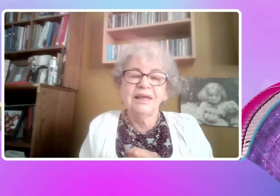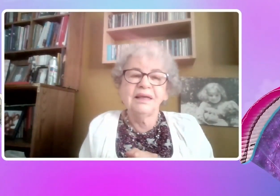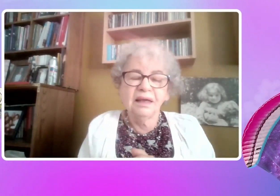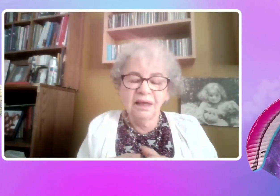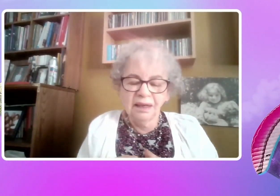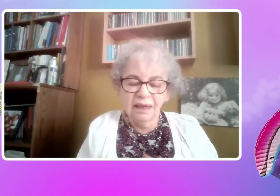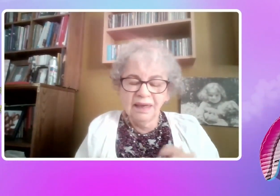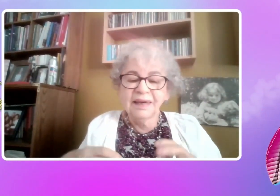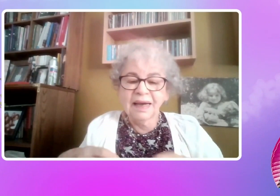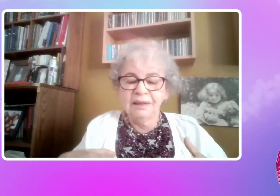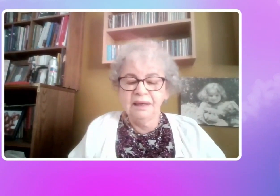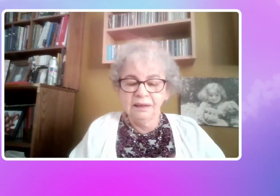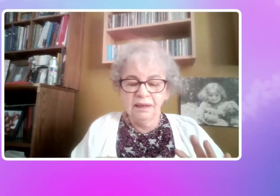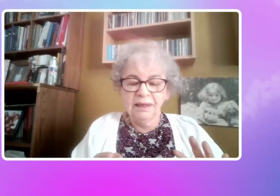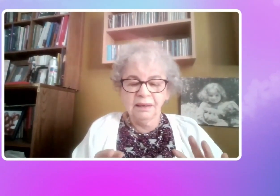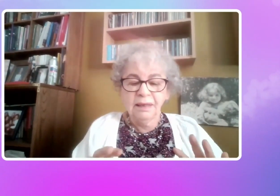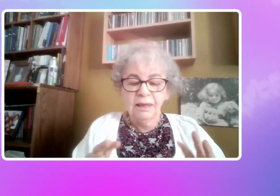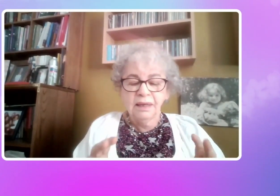solo